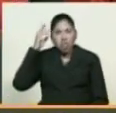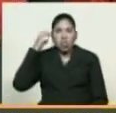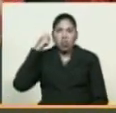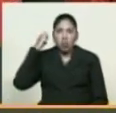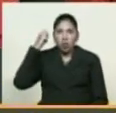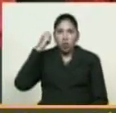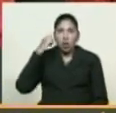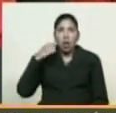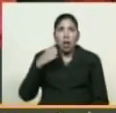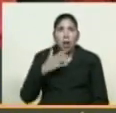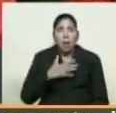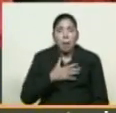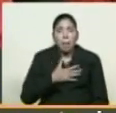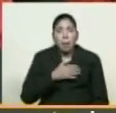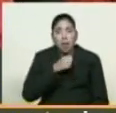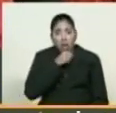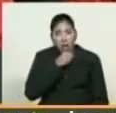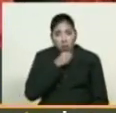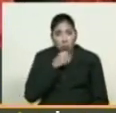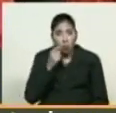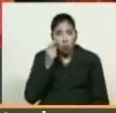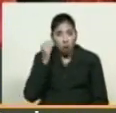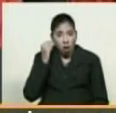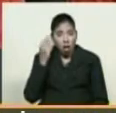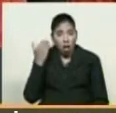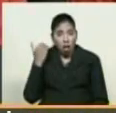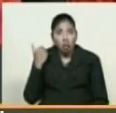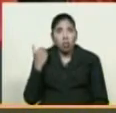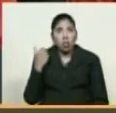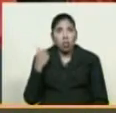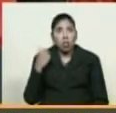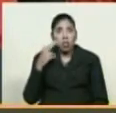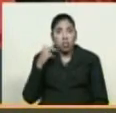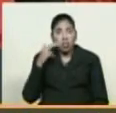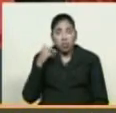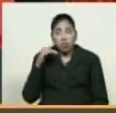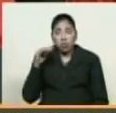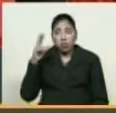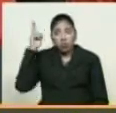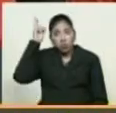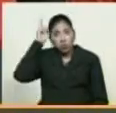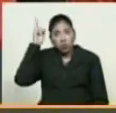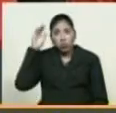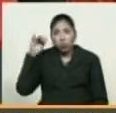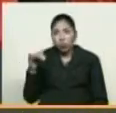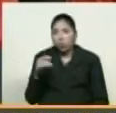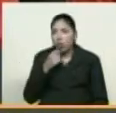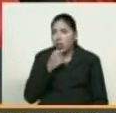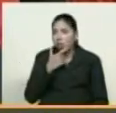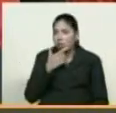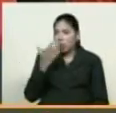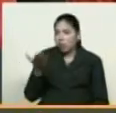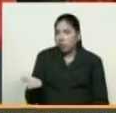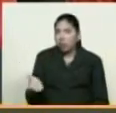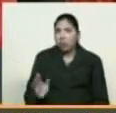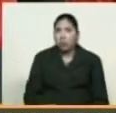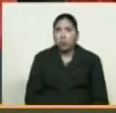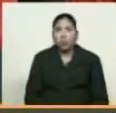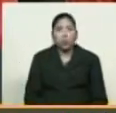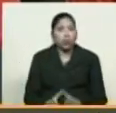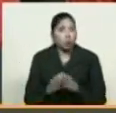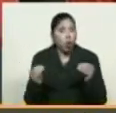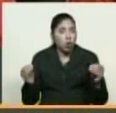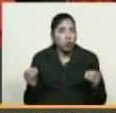Mi abuela era india cariña, por decir algo. Negrita, chiquita, linda y bella. Así todos,